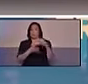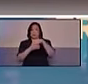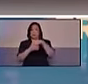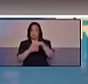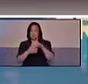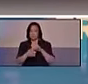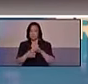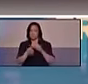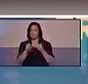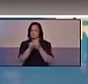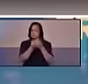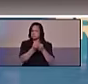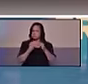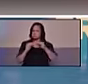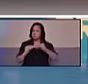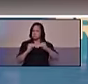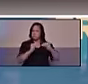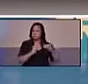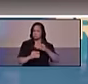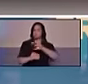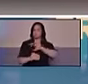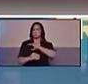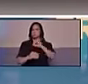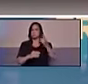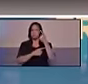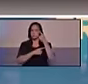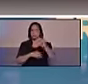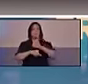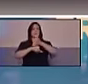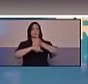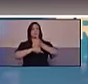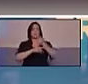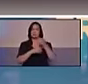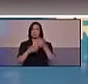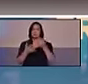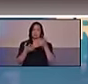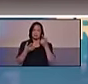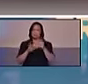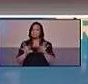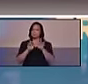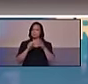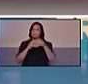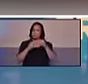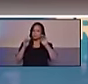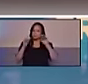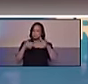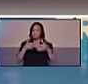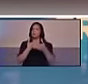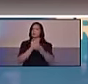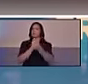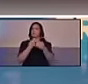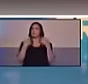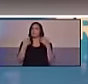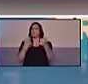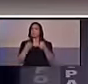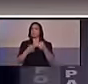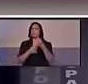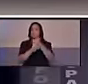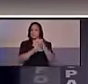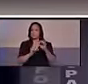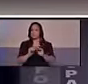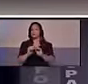de porciento. Cuando me hablan del porciento también, del porcentaje que sacamos de la pobreza. Pero Juanita sigue